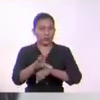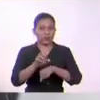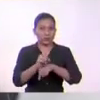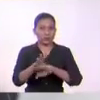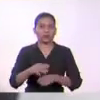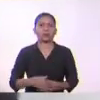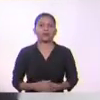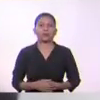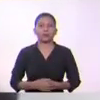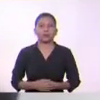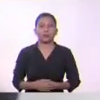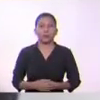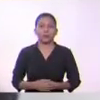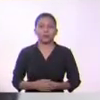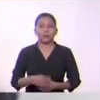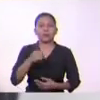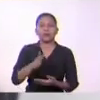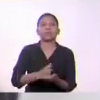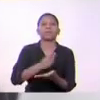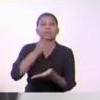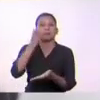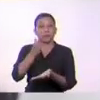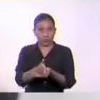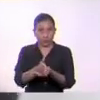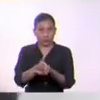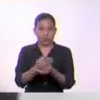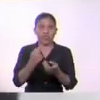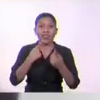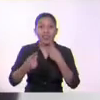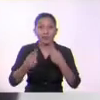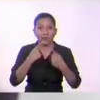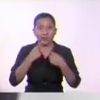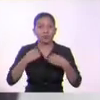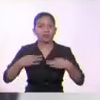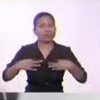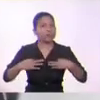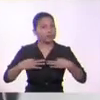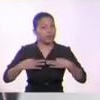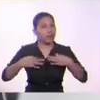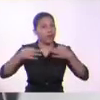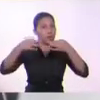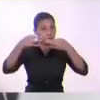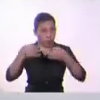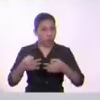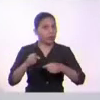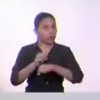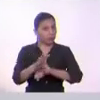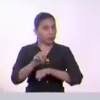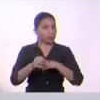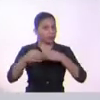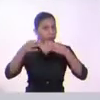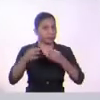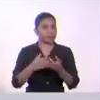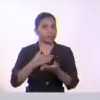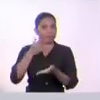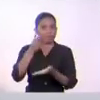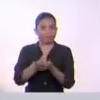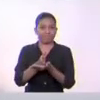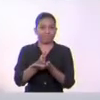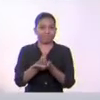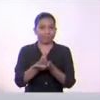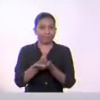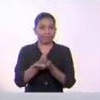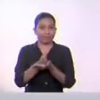recomendaciones. Acude a la entrevista vestido de manera formal, adecuada. Colócate en un nivel